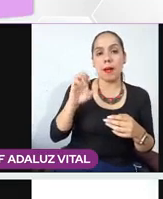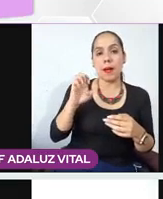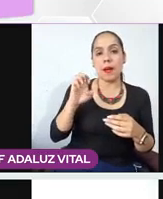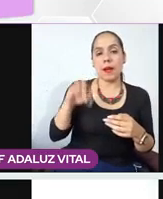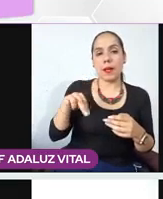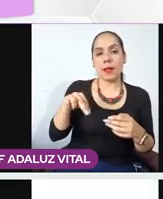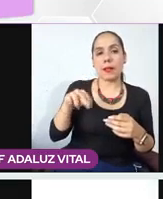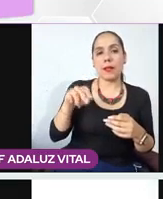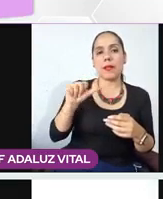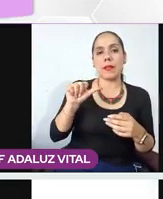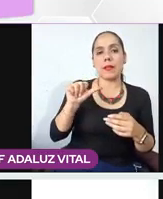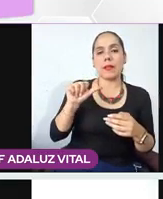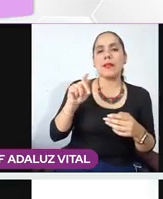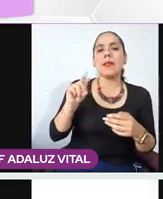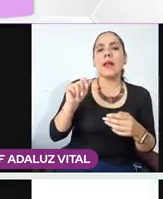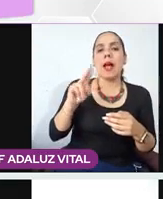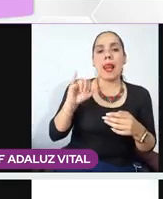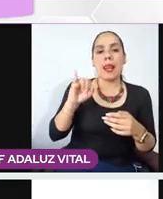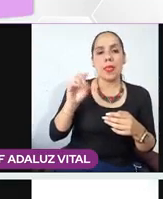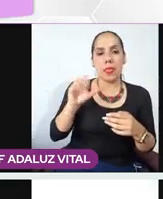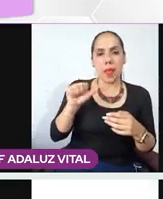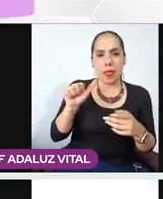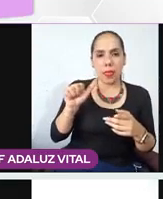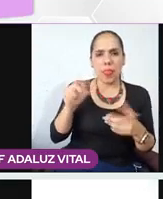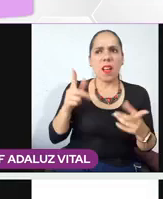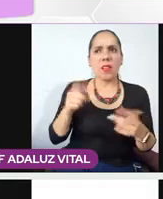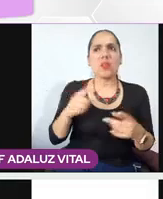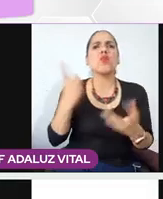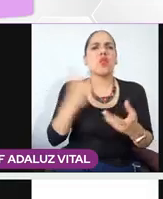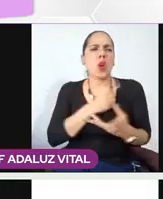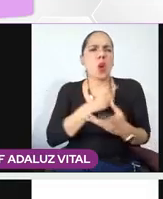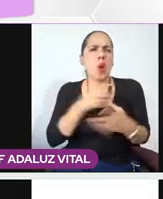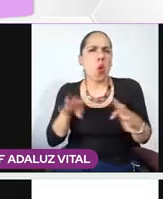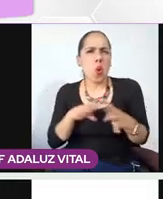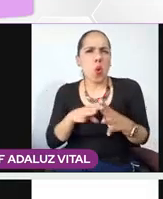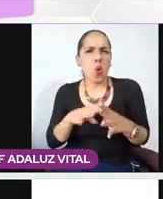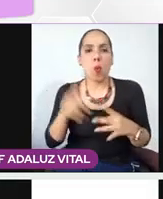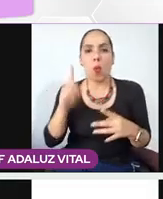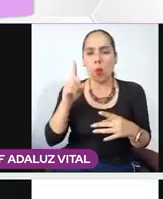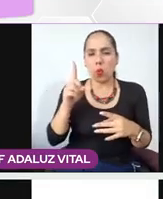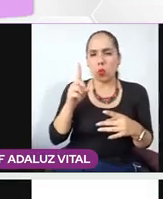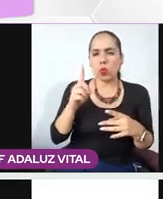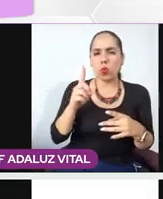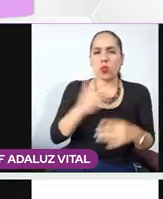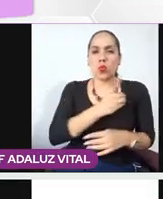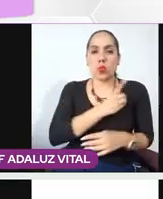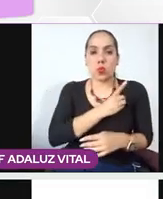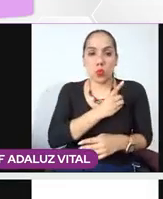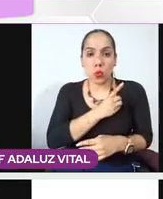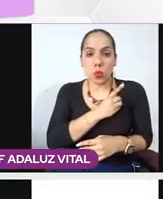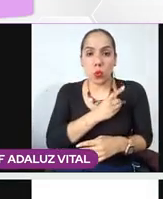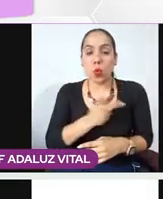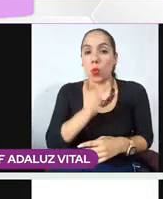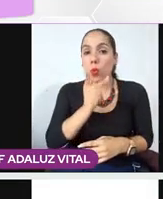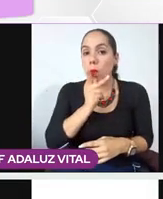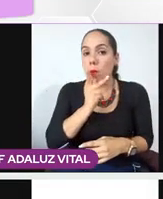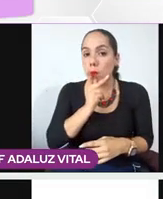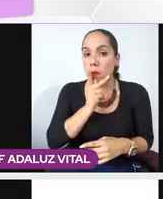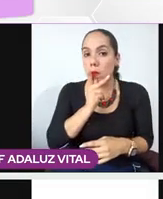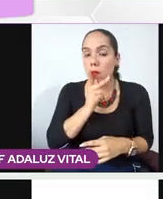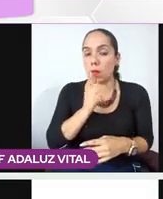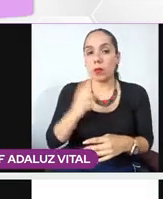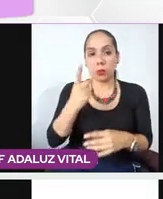que amablemente nos honran con ver esta transmisión, para que nos quede claro de qué término estamos hablando o de